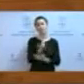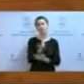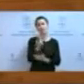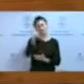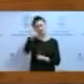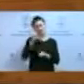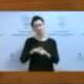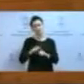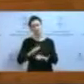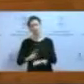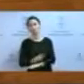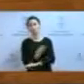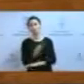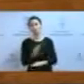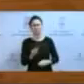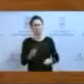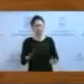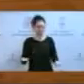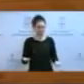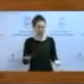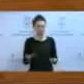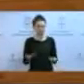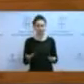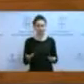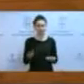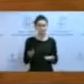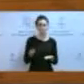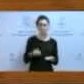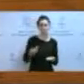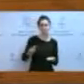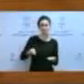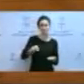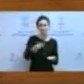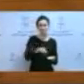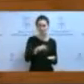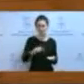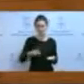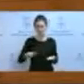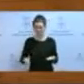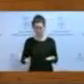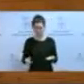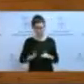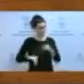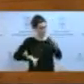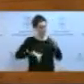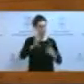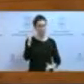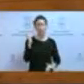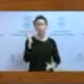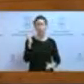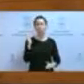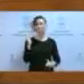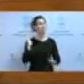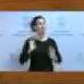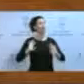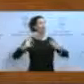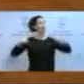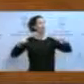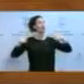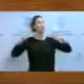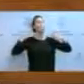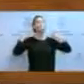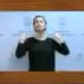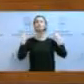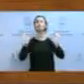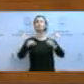día. Todo lo que es añadido a esos mínimos y los sobrepasa, el Gobierno regional lo deja a la buena